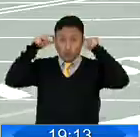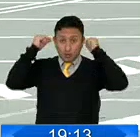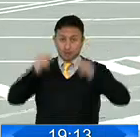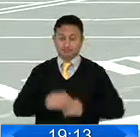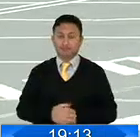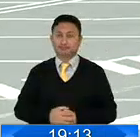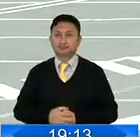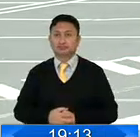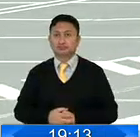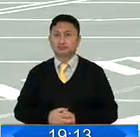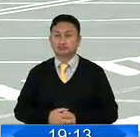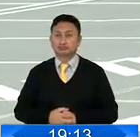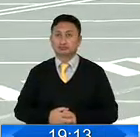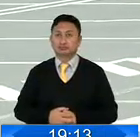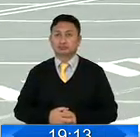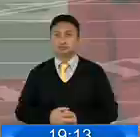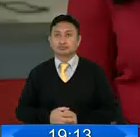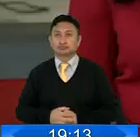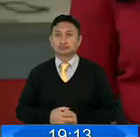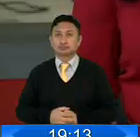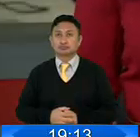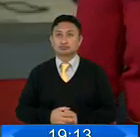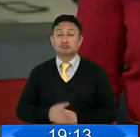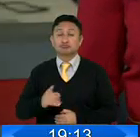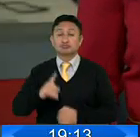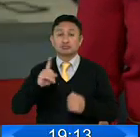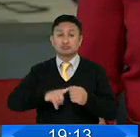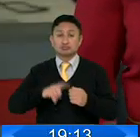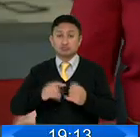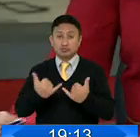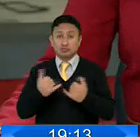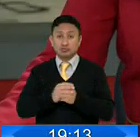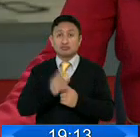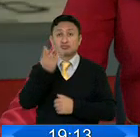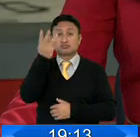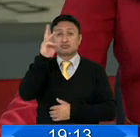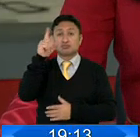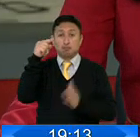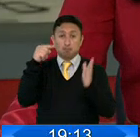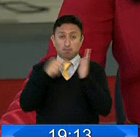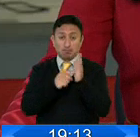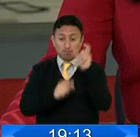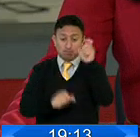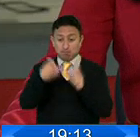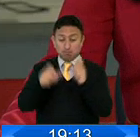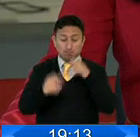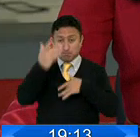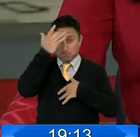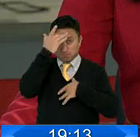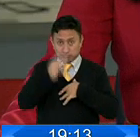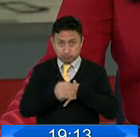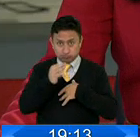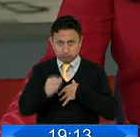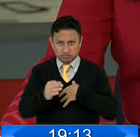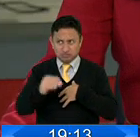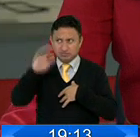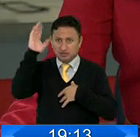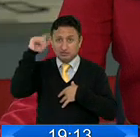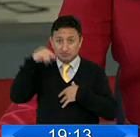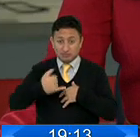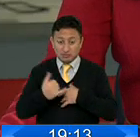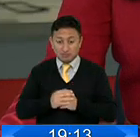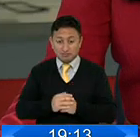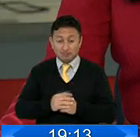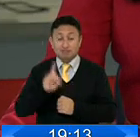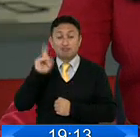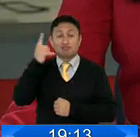Informó Sofía Vintimilla. Quito supera los 16.000 casos positivos de COVID-19 y se mantiene